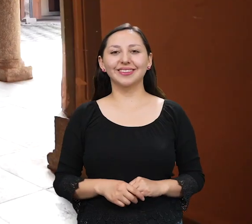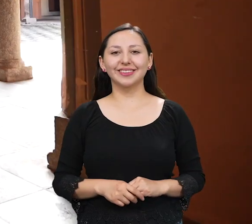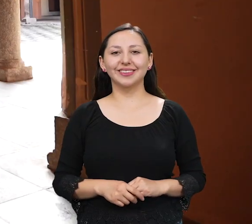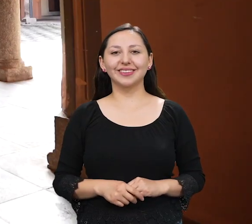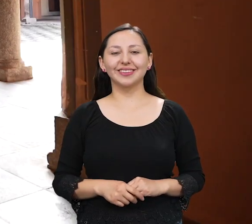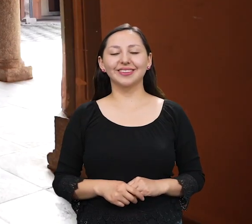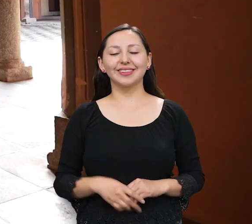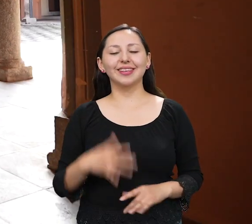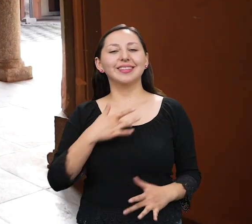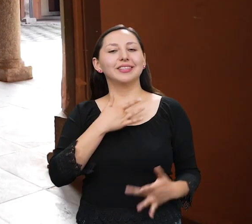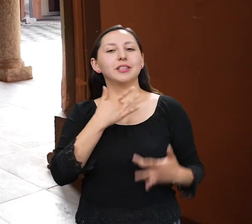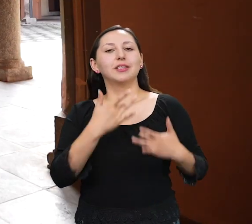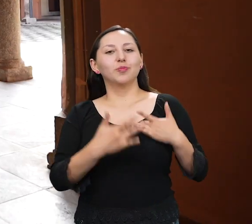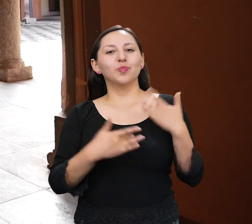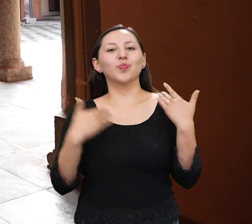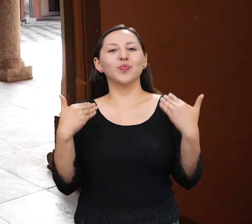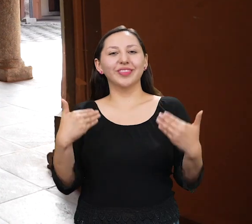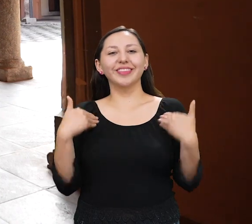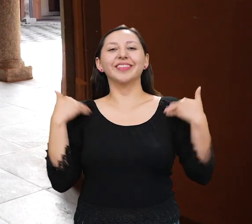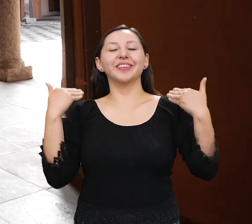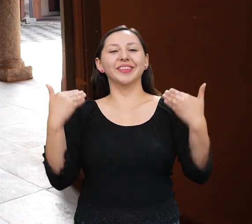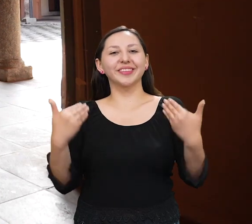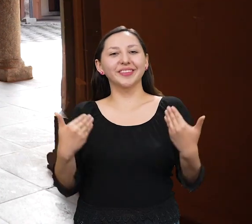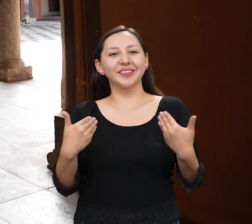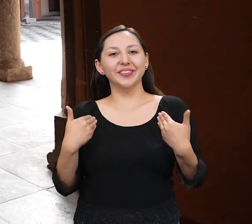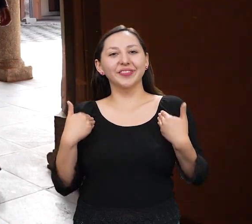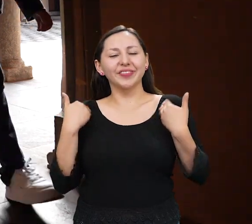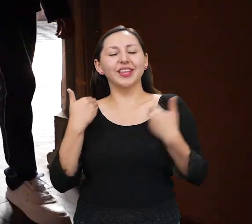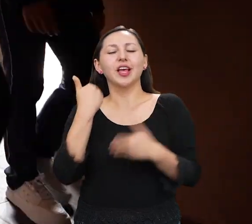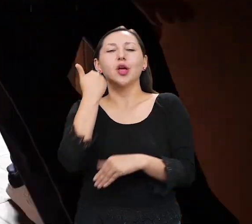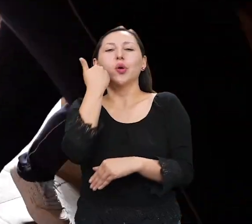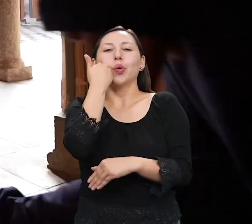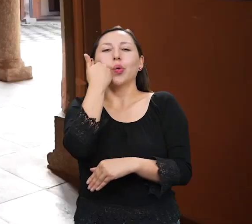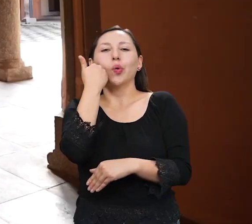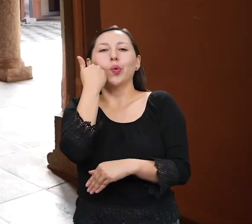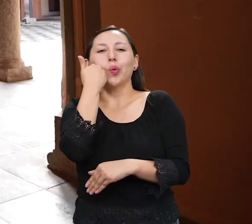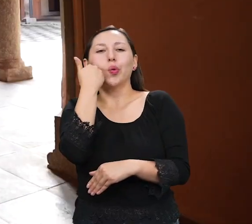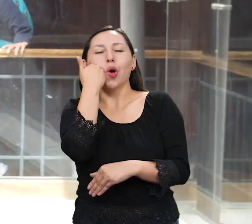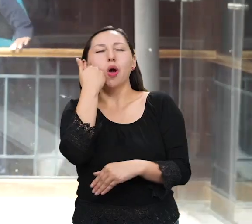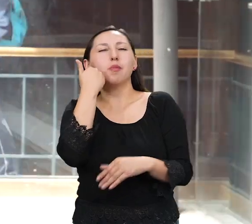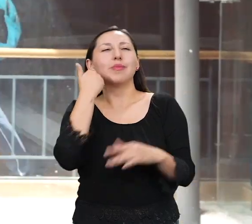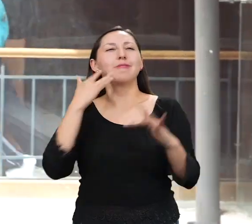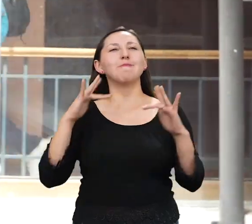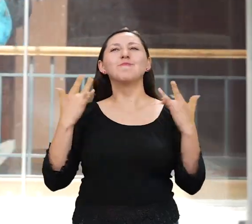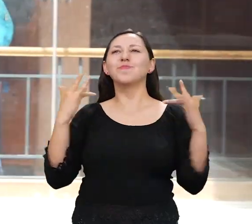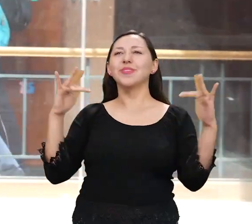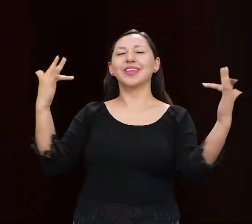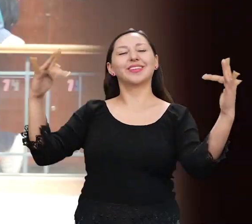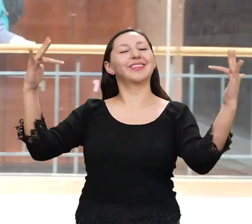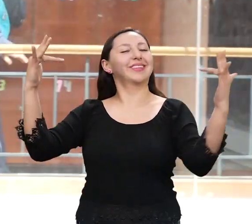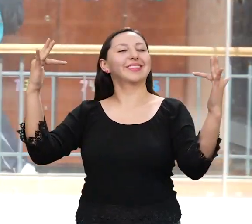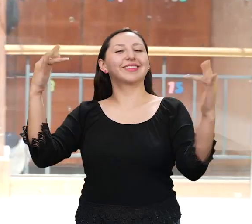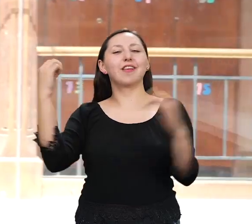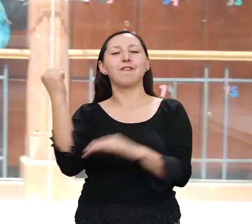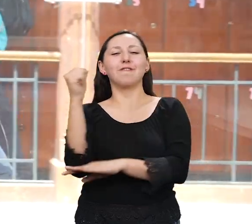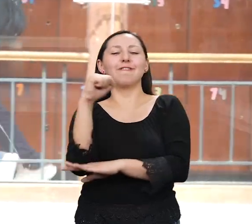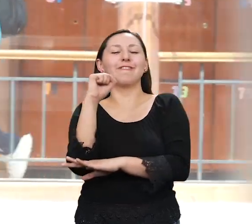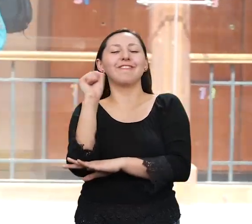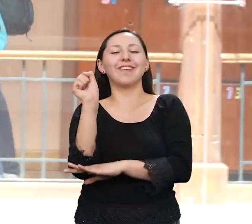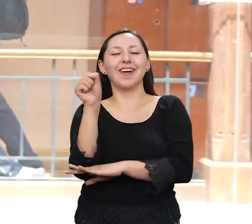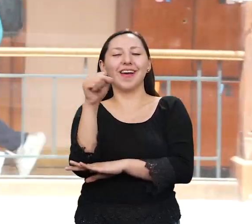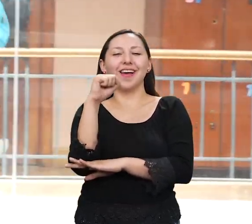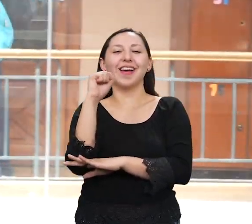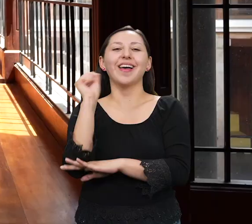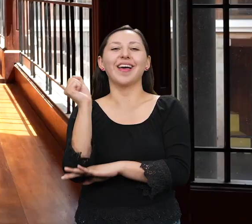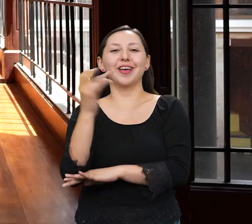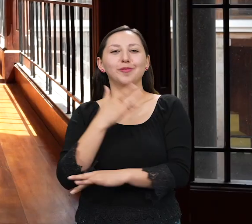Yo me siento muy feliz. Me siento como si pudiera brillar como nunca. Y todas